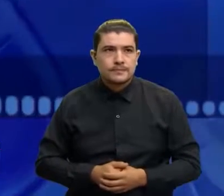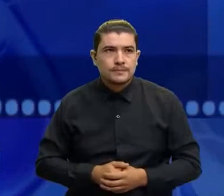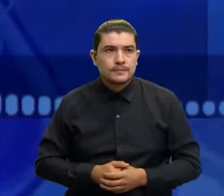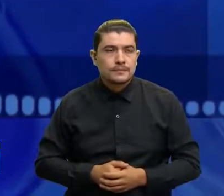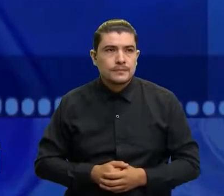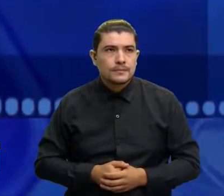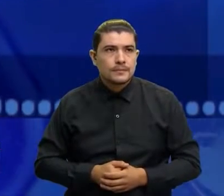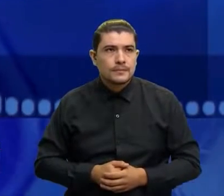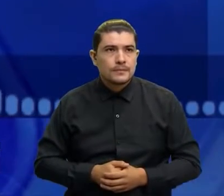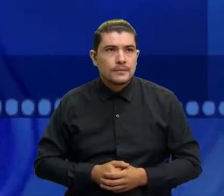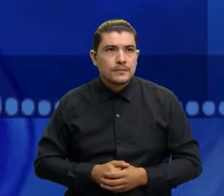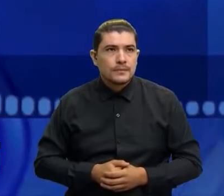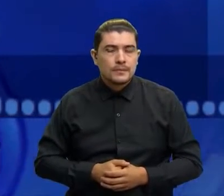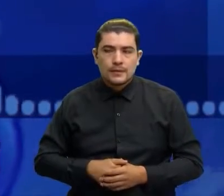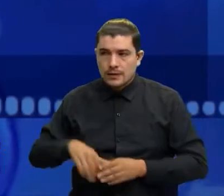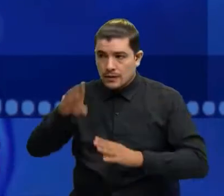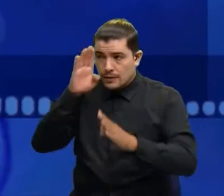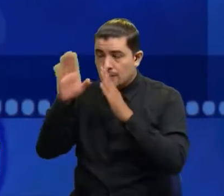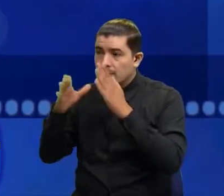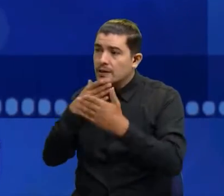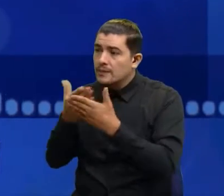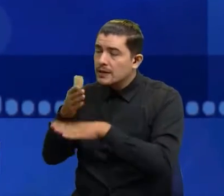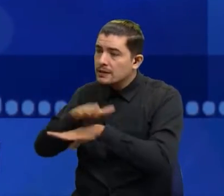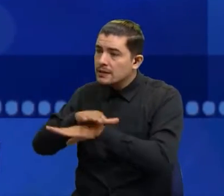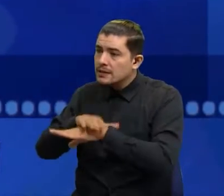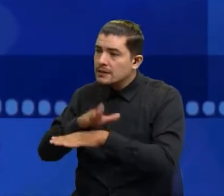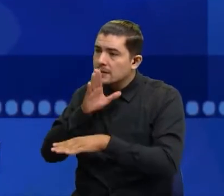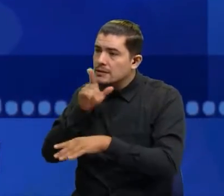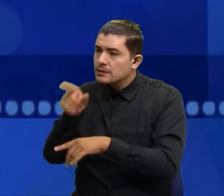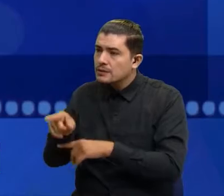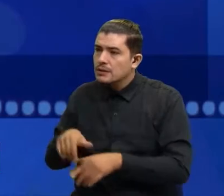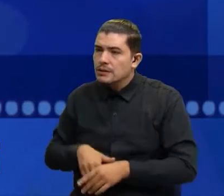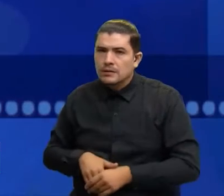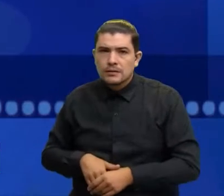Yo sí, Patria, buenas tardes. Auxiliar de policía Gina González, ¿con quién tengo el gusto?